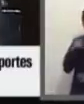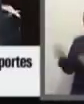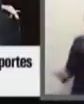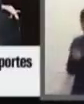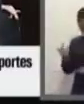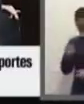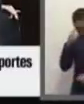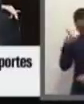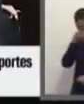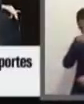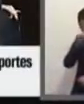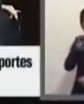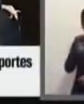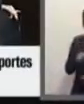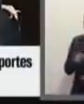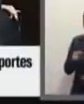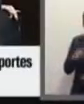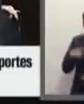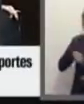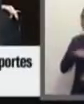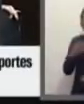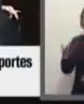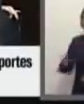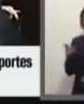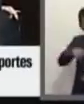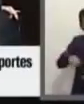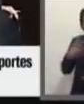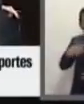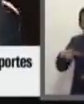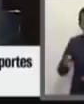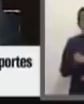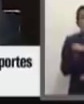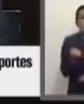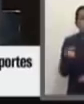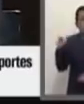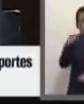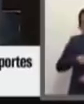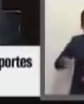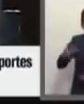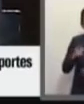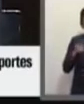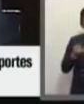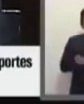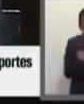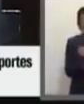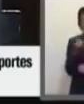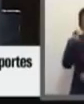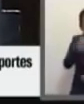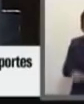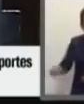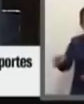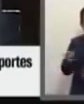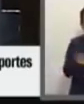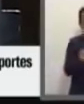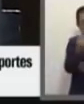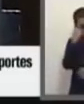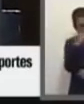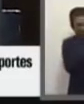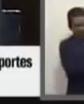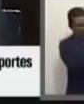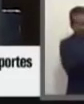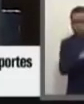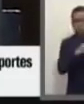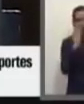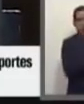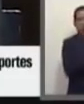México, le pedimos que ejerza su poder, le pedimos que decida, le pedimos que pare ese negocio criminal,